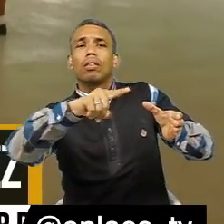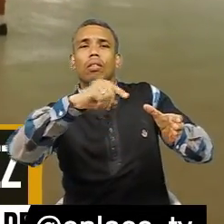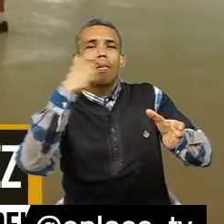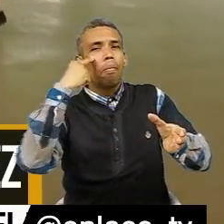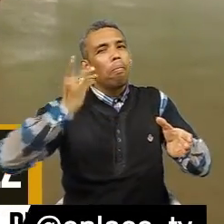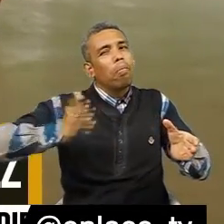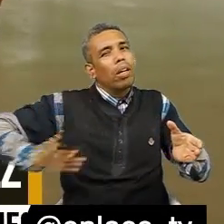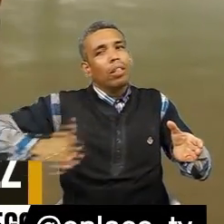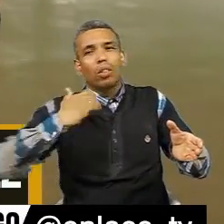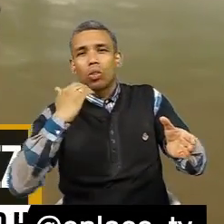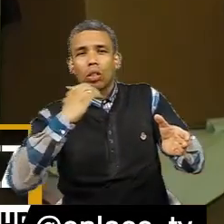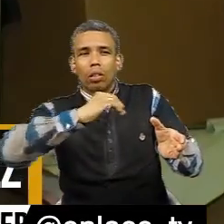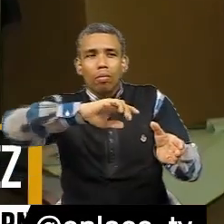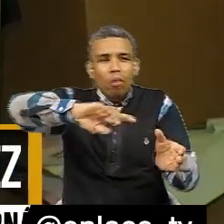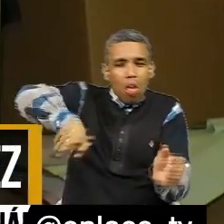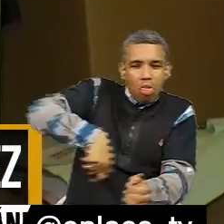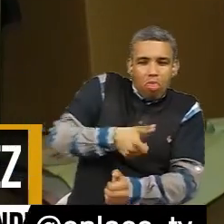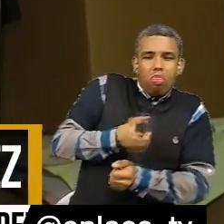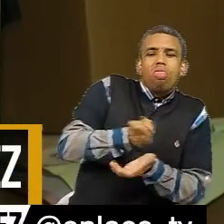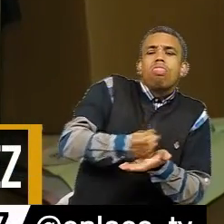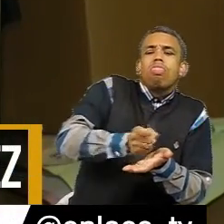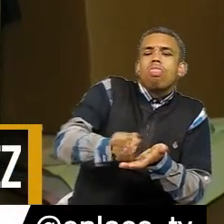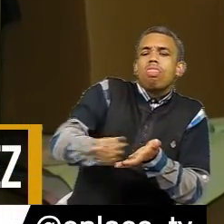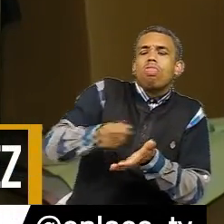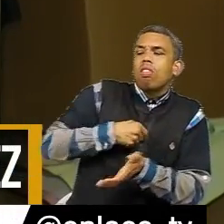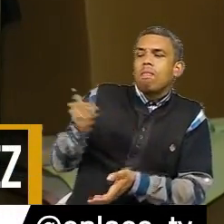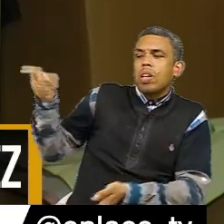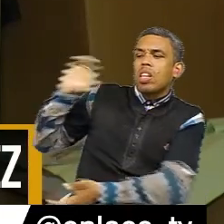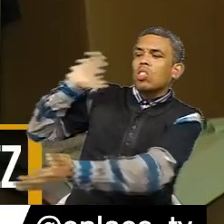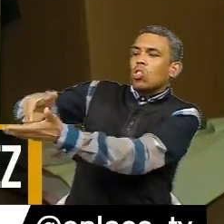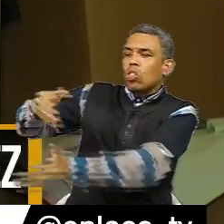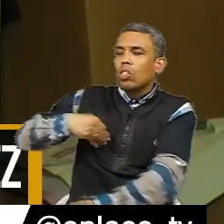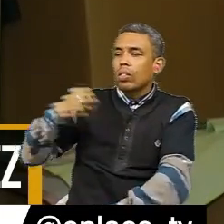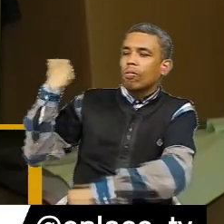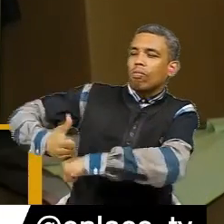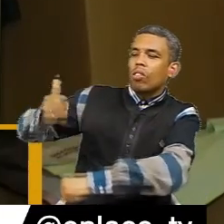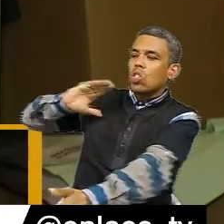una institución educativa tan grande como esta, con 5 sedes,